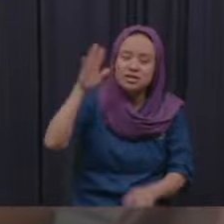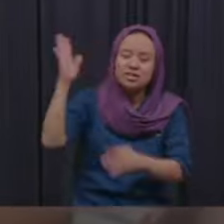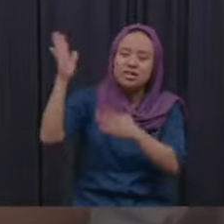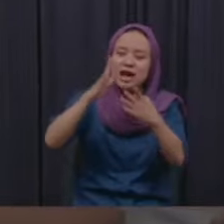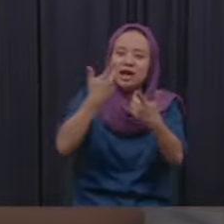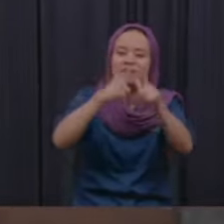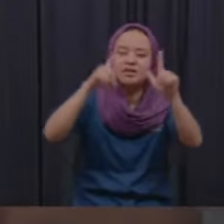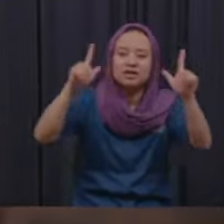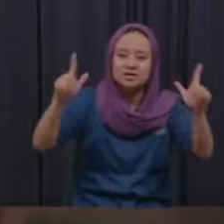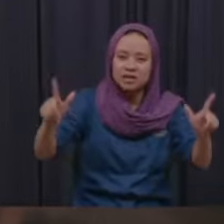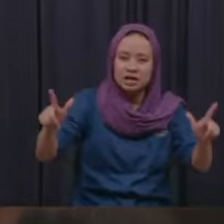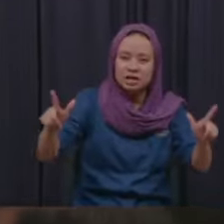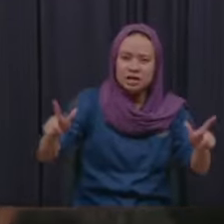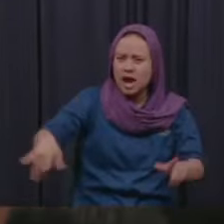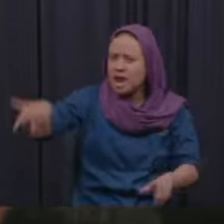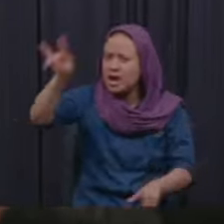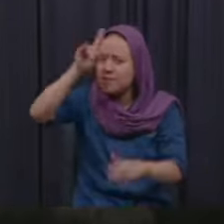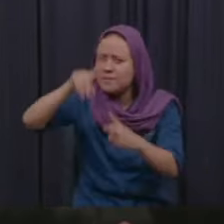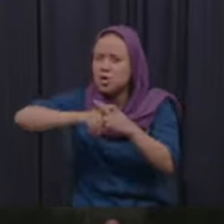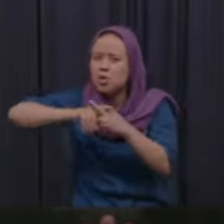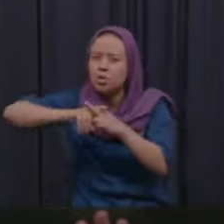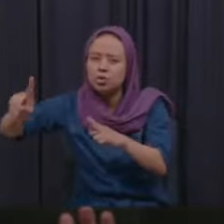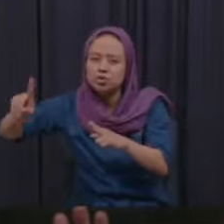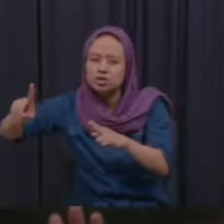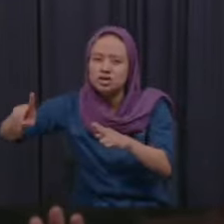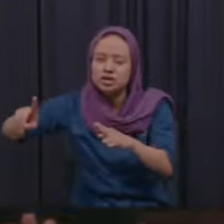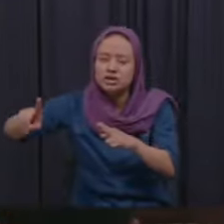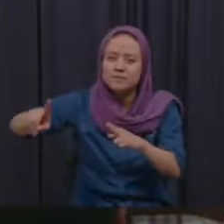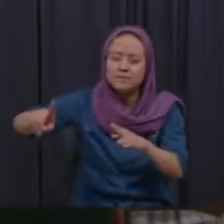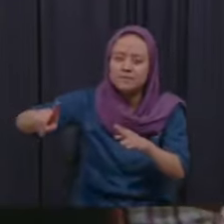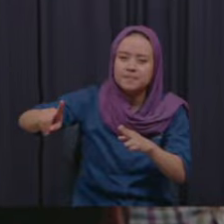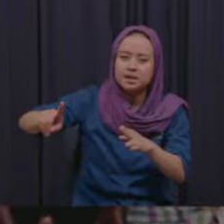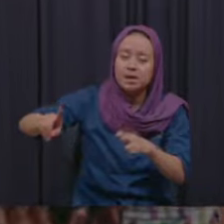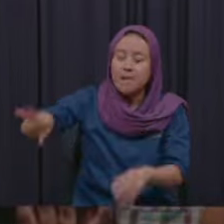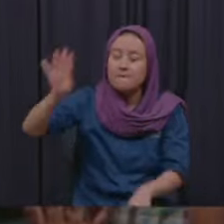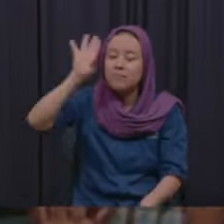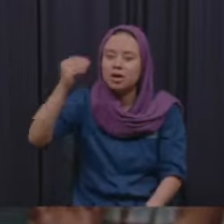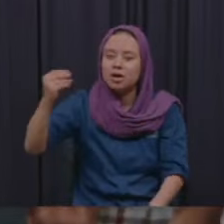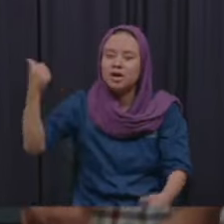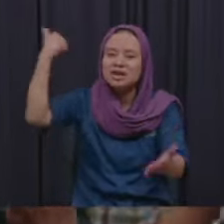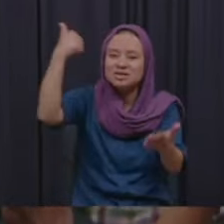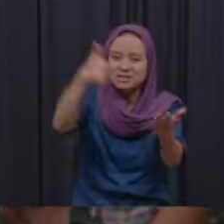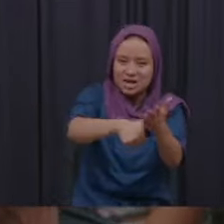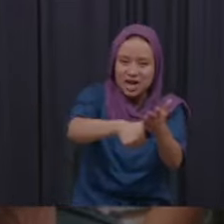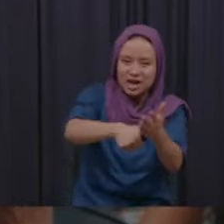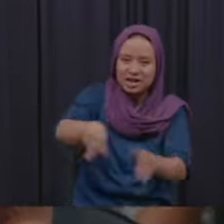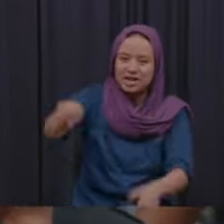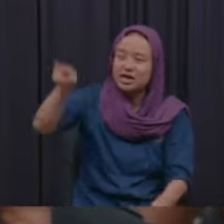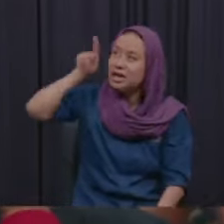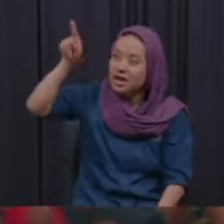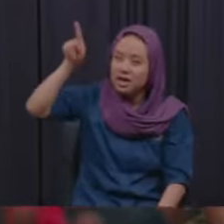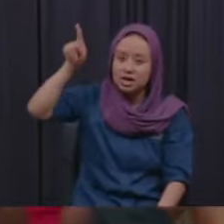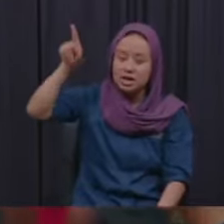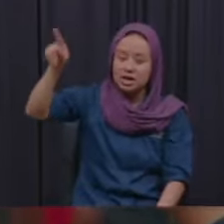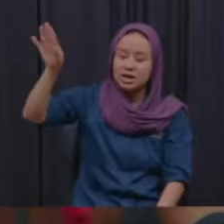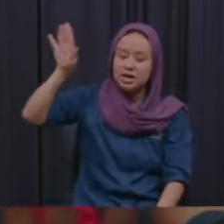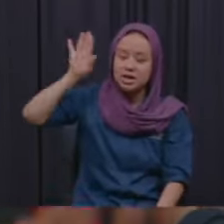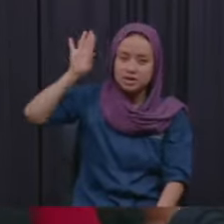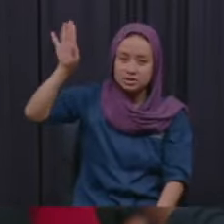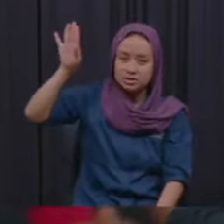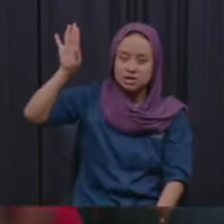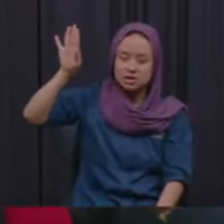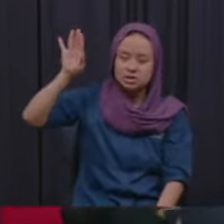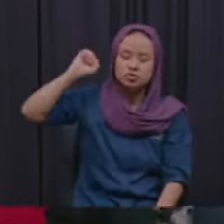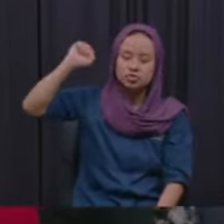demonios. Como señal de que el reino de los cielos ha llegado a